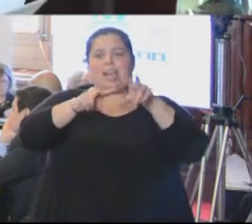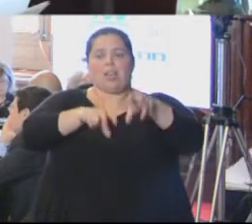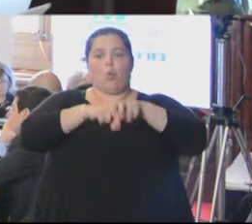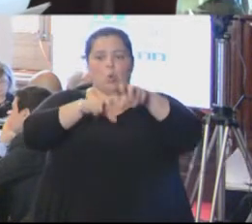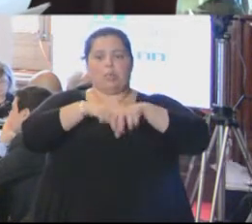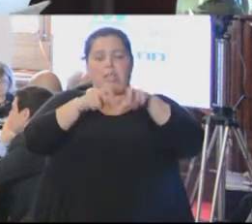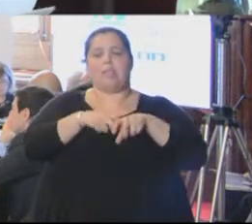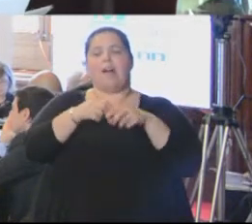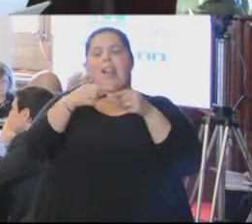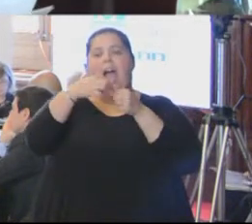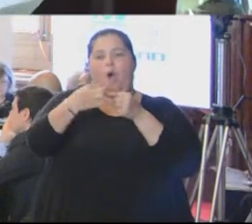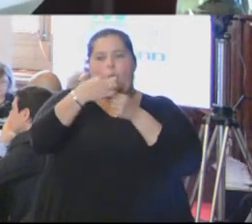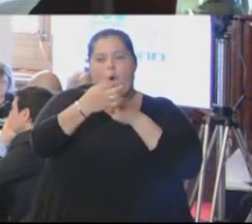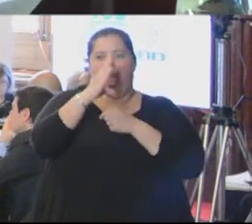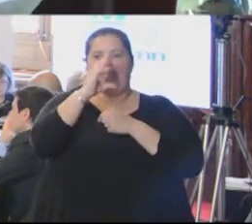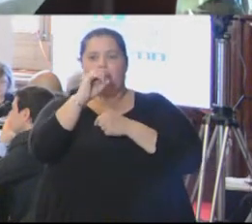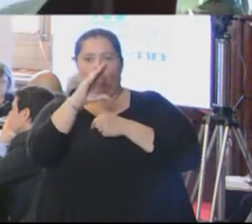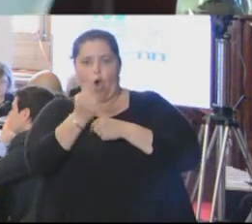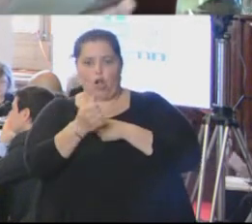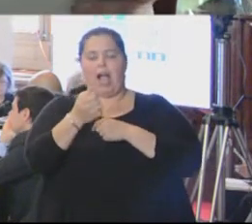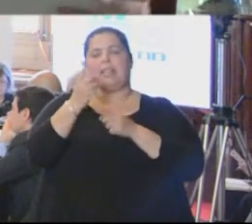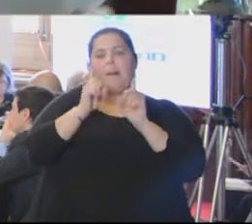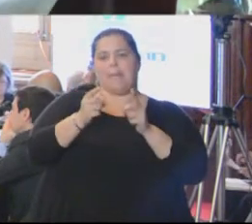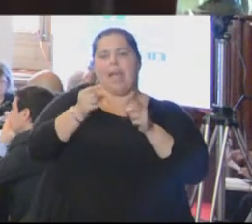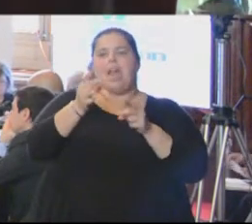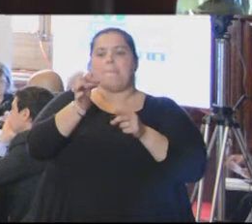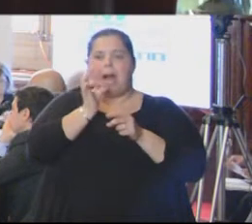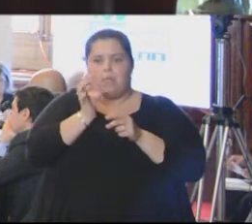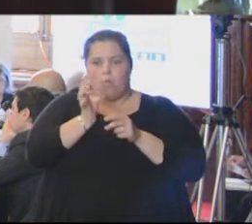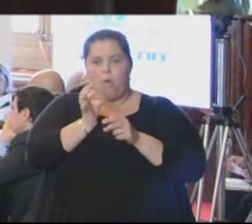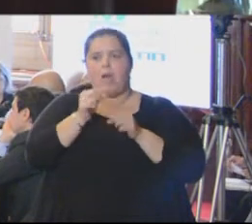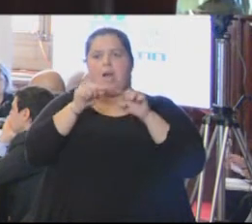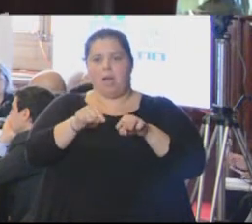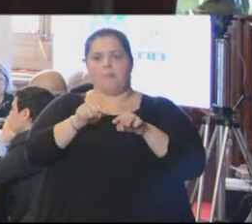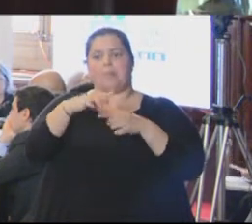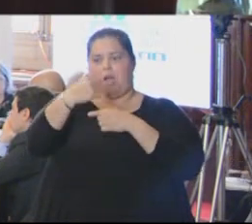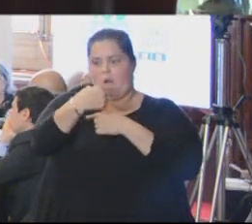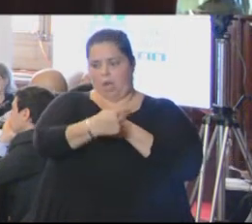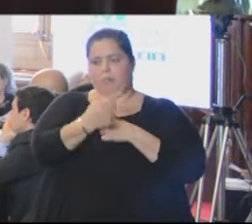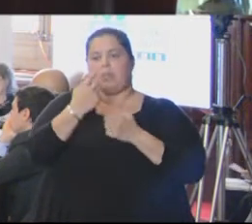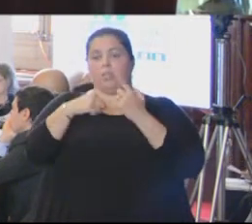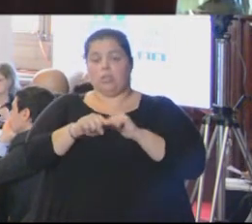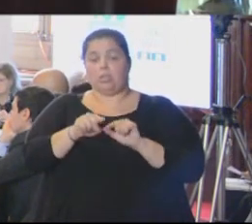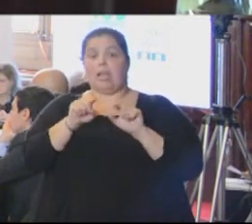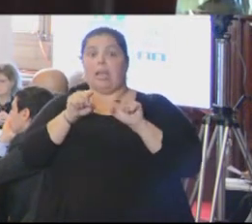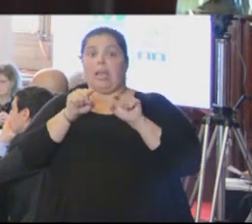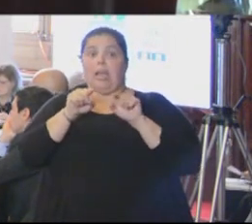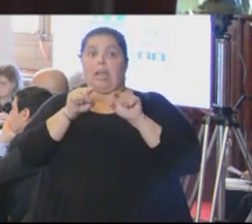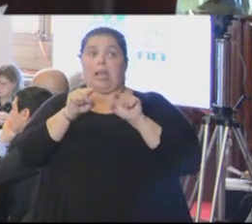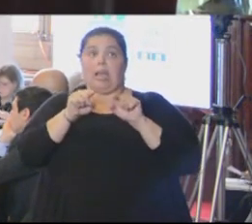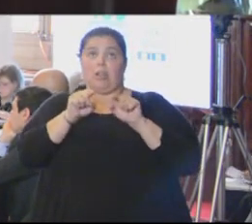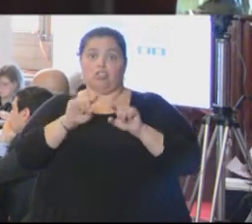Marihuana, la ONIC, el PSN y el Congreso de los Pueblos, hemos informado en sesiones anteriores de la